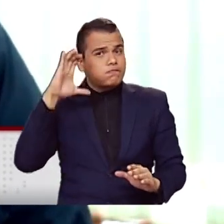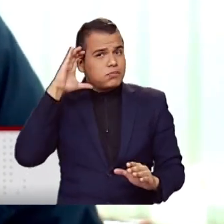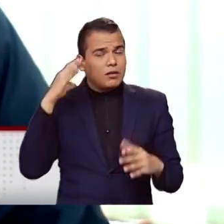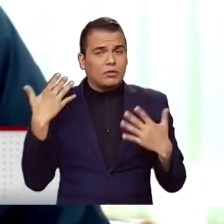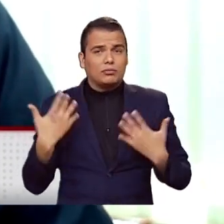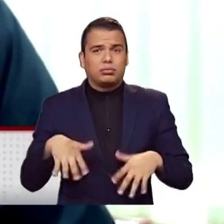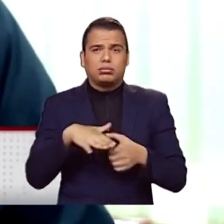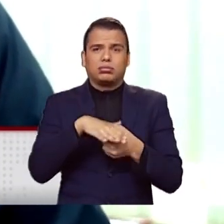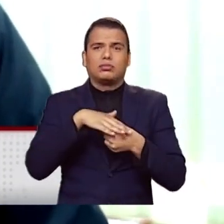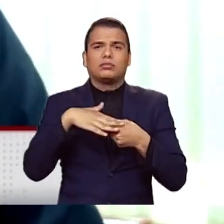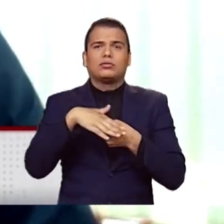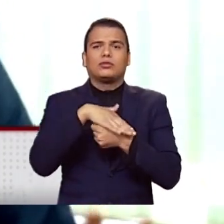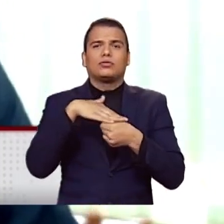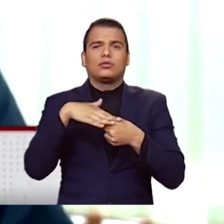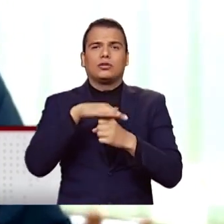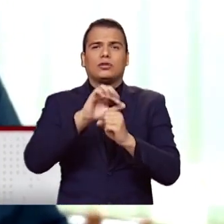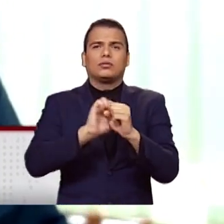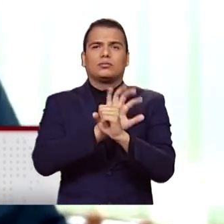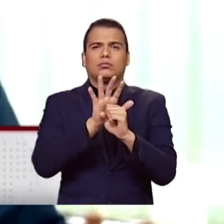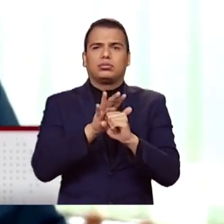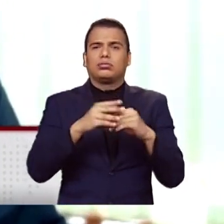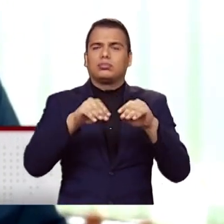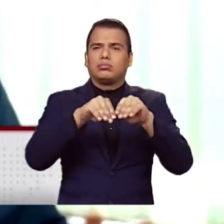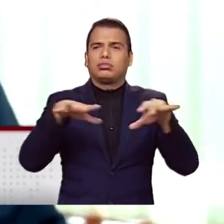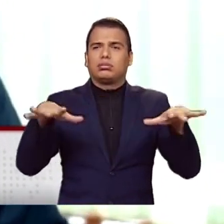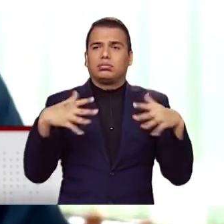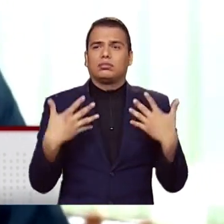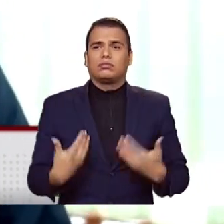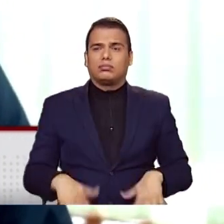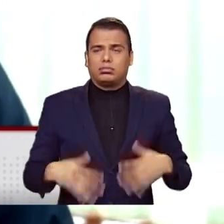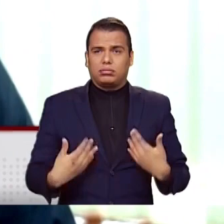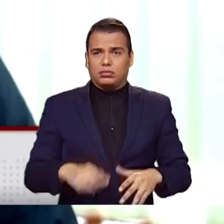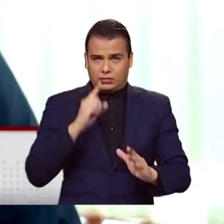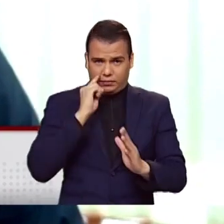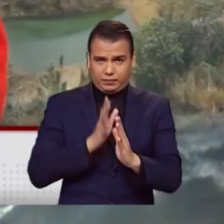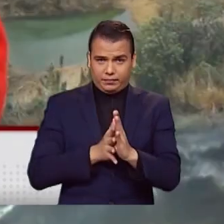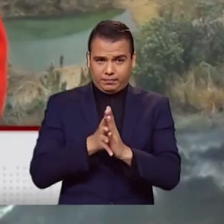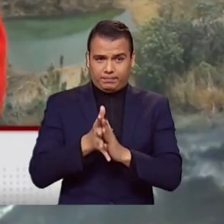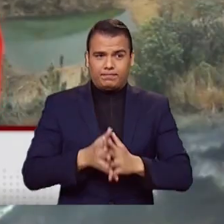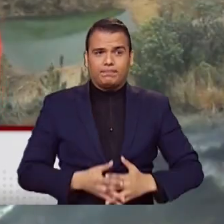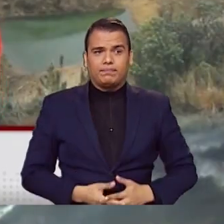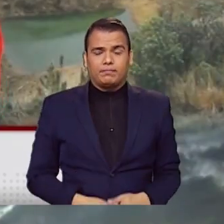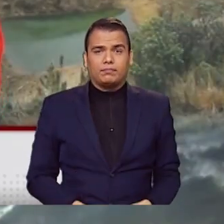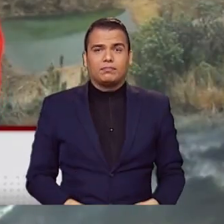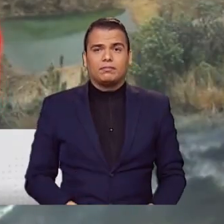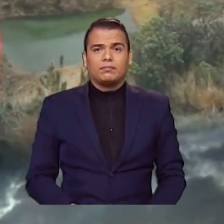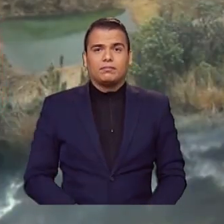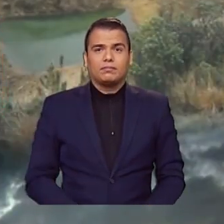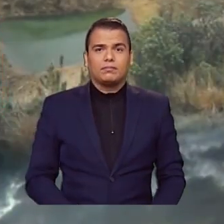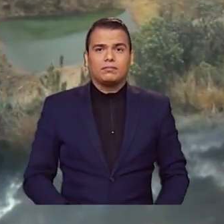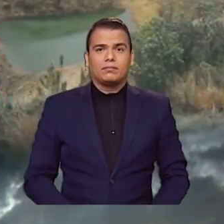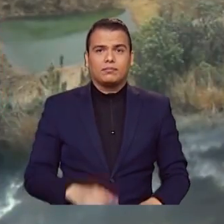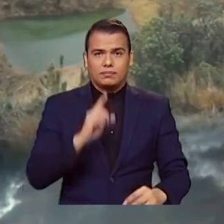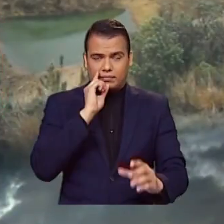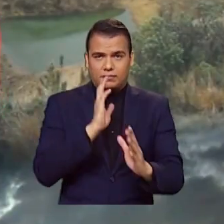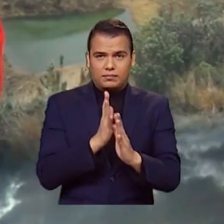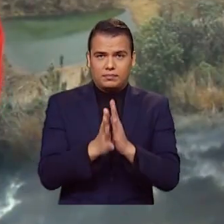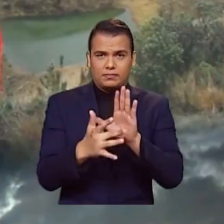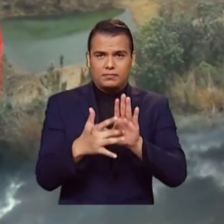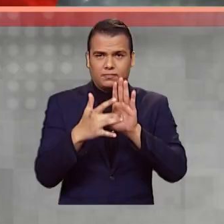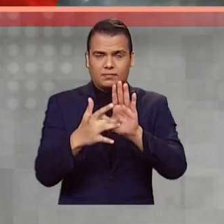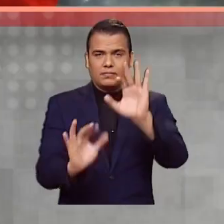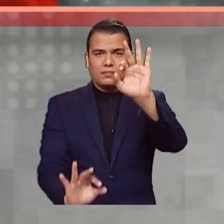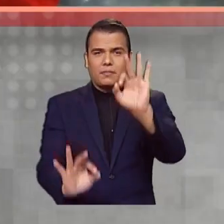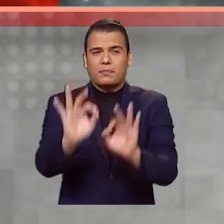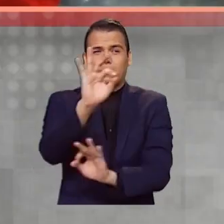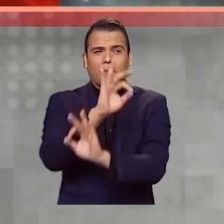la propagación del COVID-19 en Tumaco y en toda la costa pacífica. En Pasto, Winston Viracachapava,